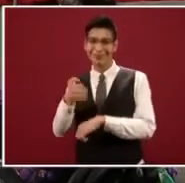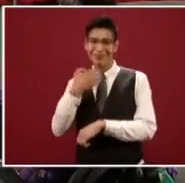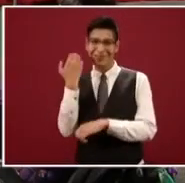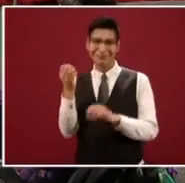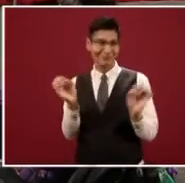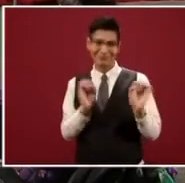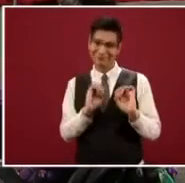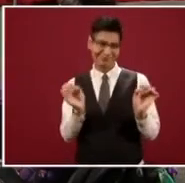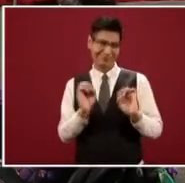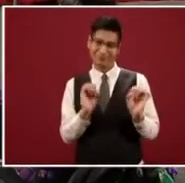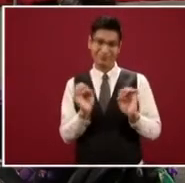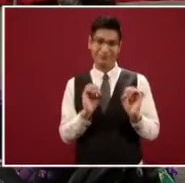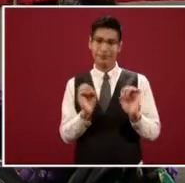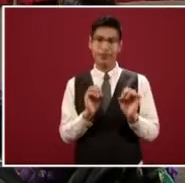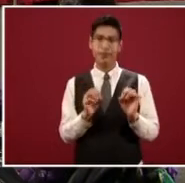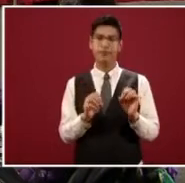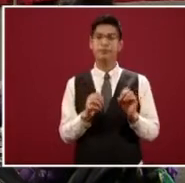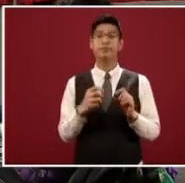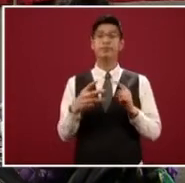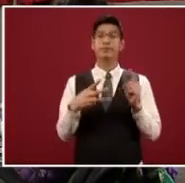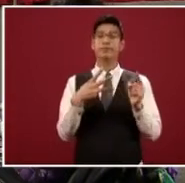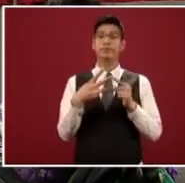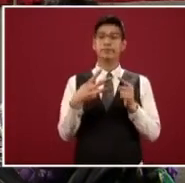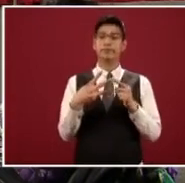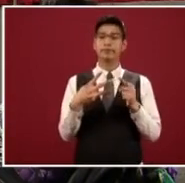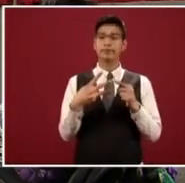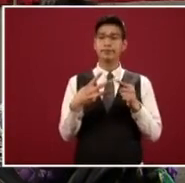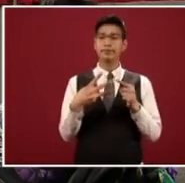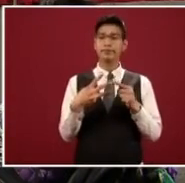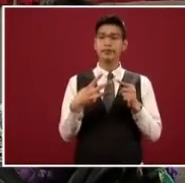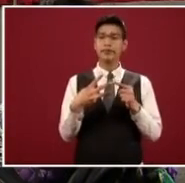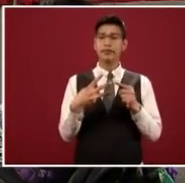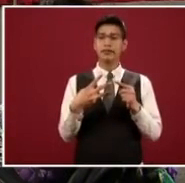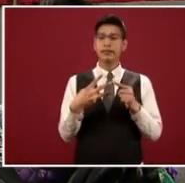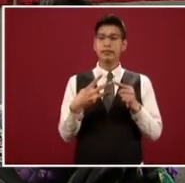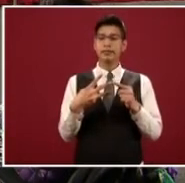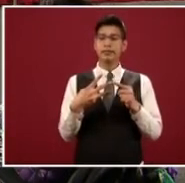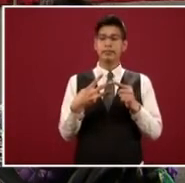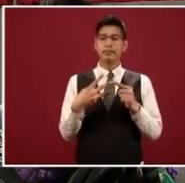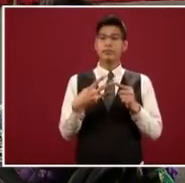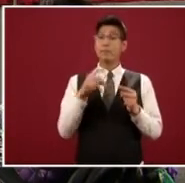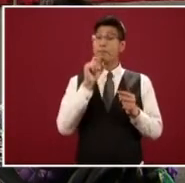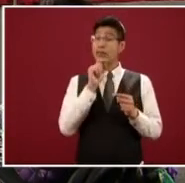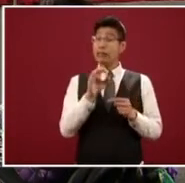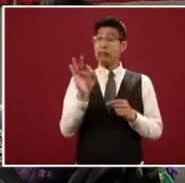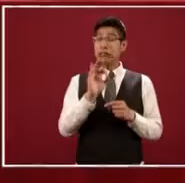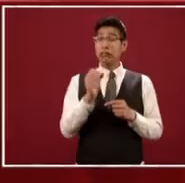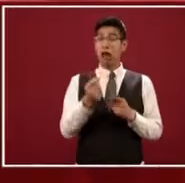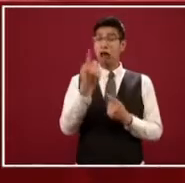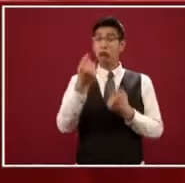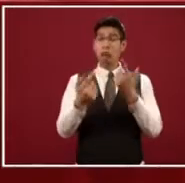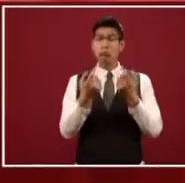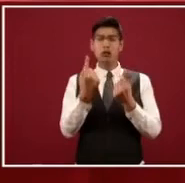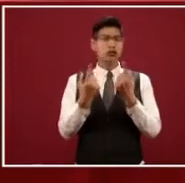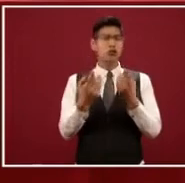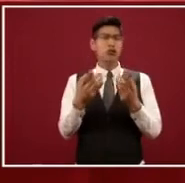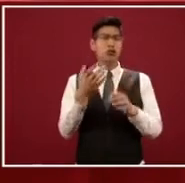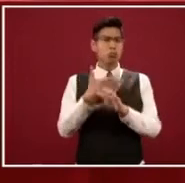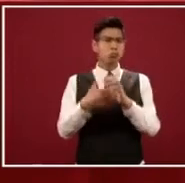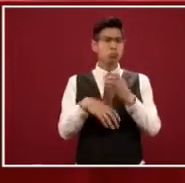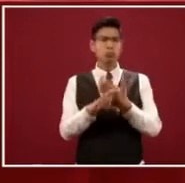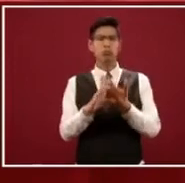la suspensión temporal de las actividades no esenciales de todas